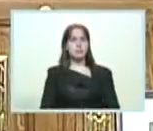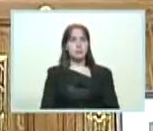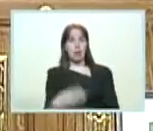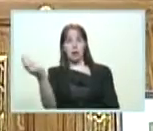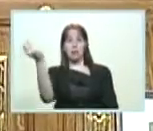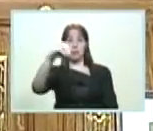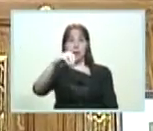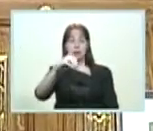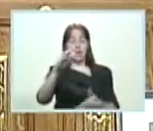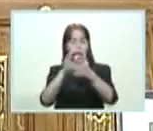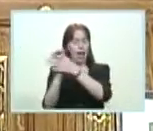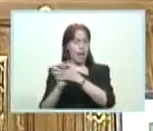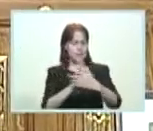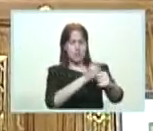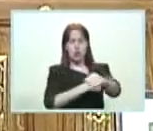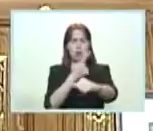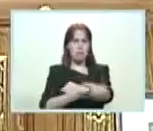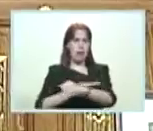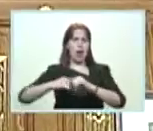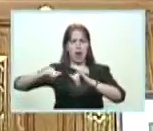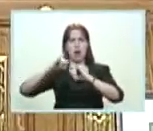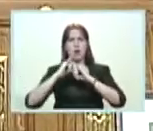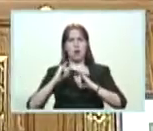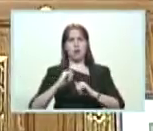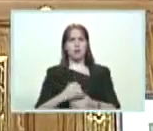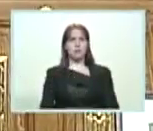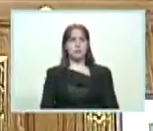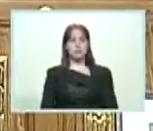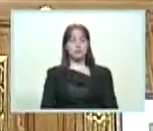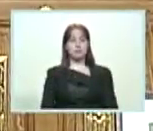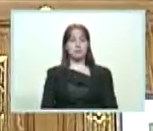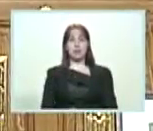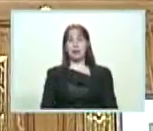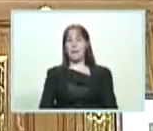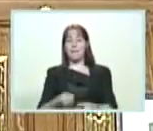Además son compañeros y hermanos. Esto va a ser